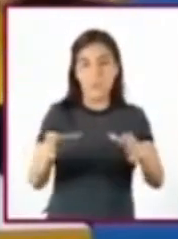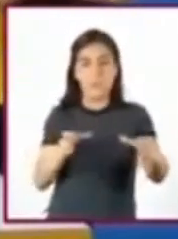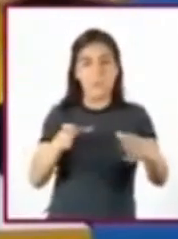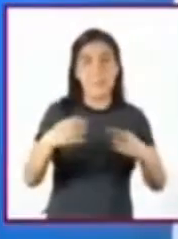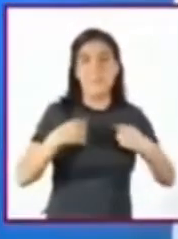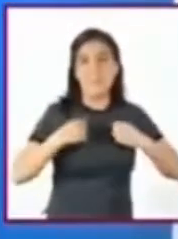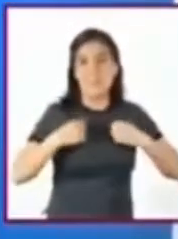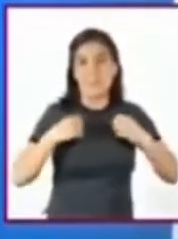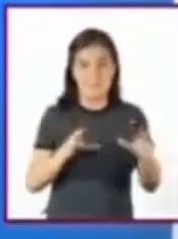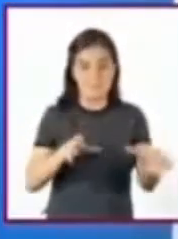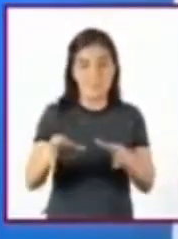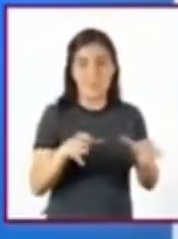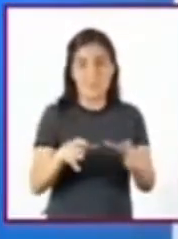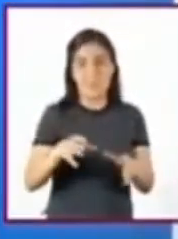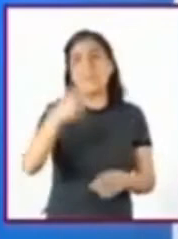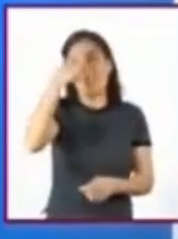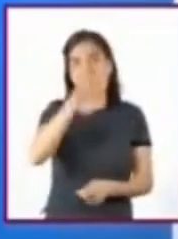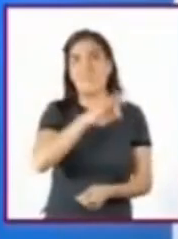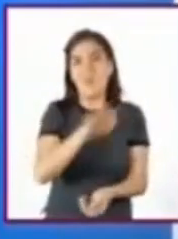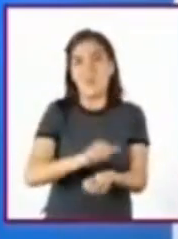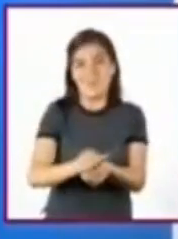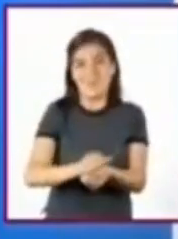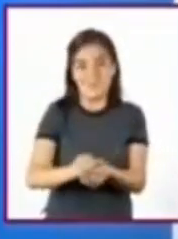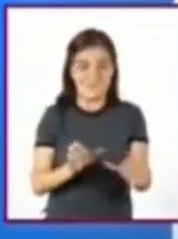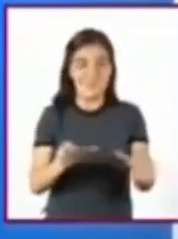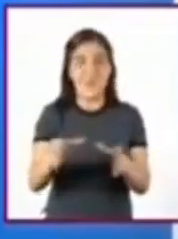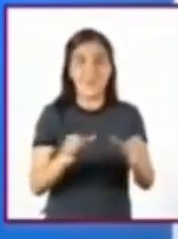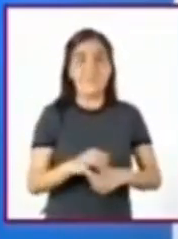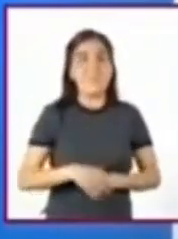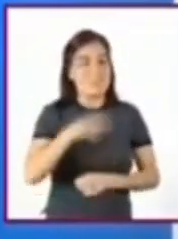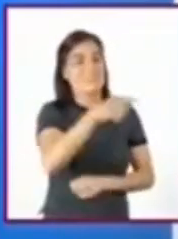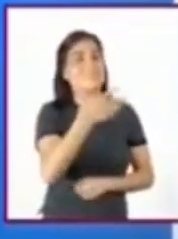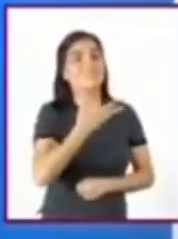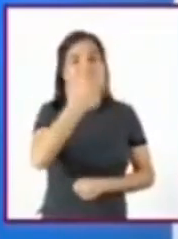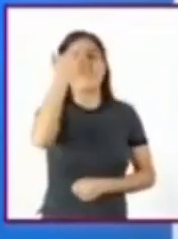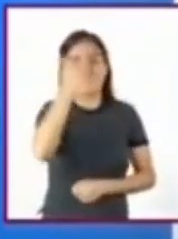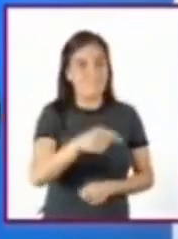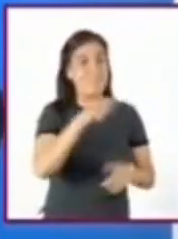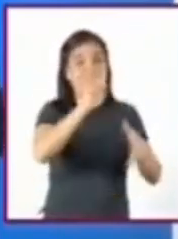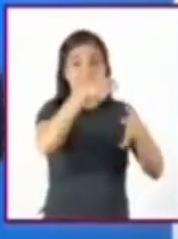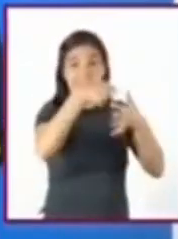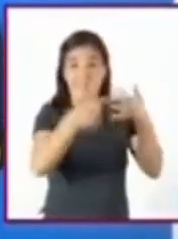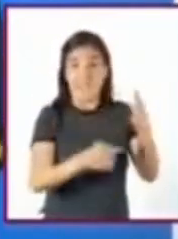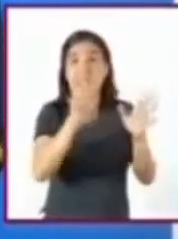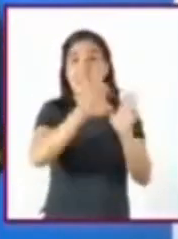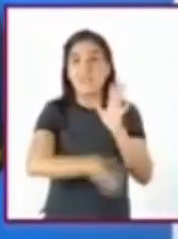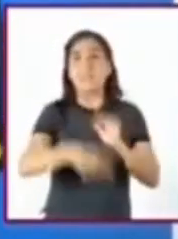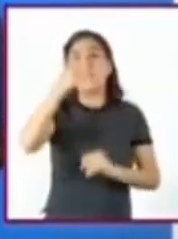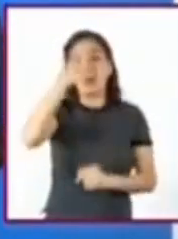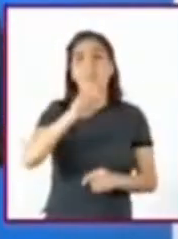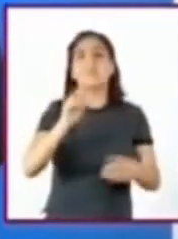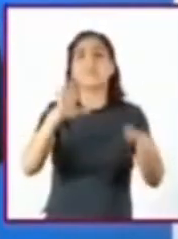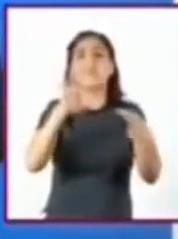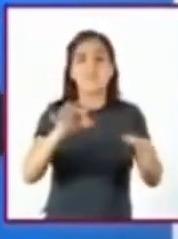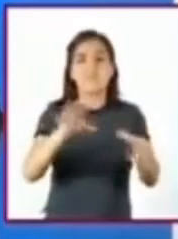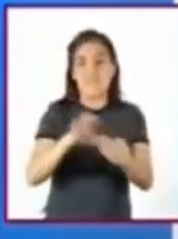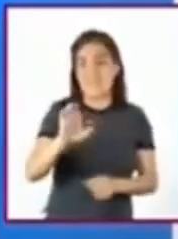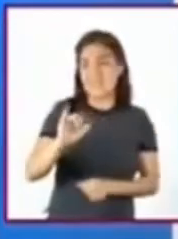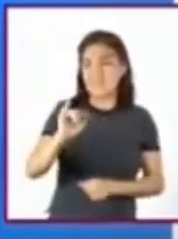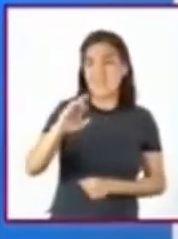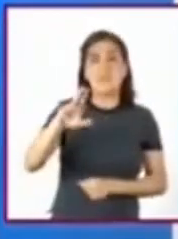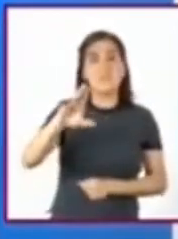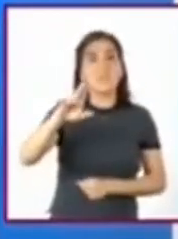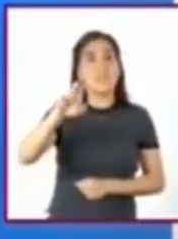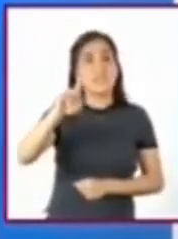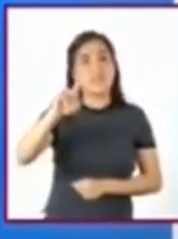lave. Tienes mucha razón, Enrique. Todos esos ejemplos nos van a servir para hablar de los componentes de un circuito.